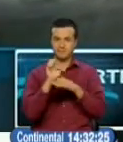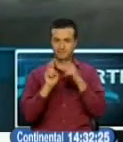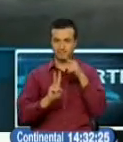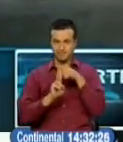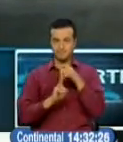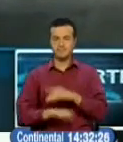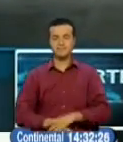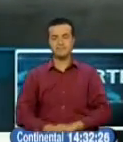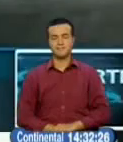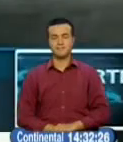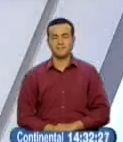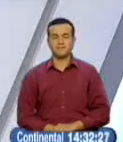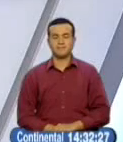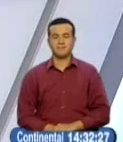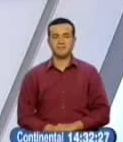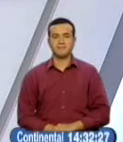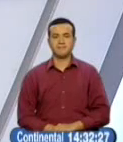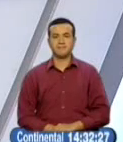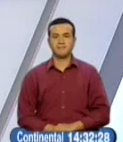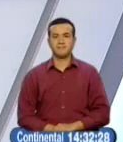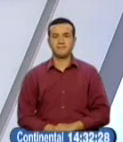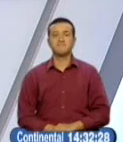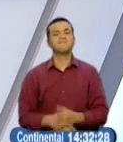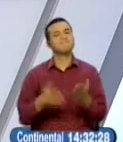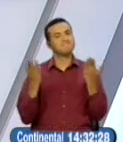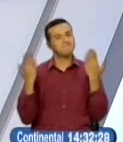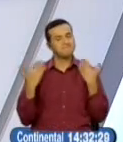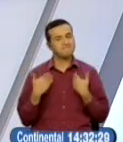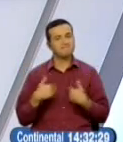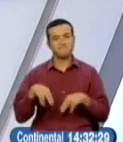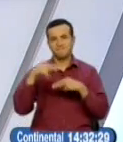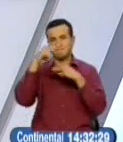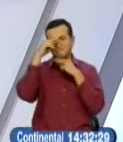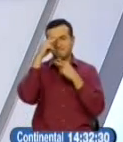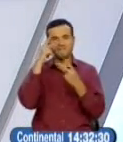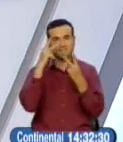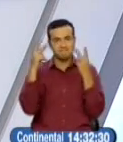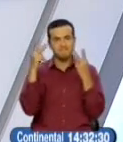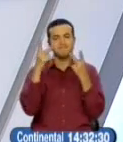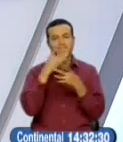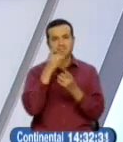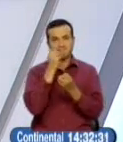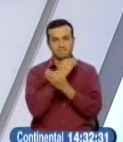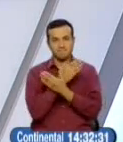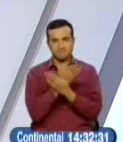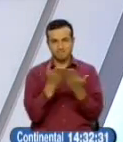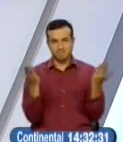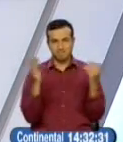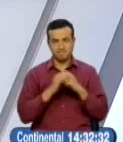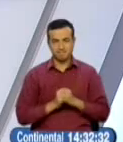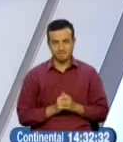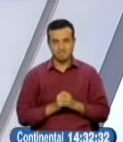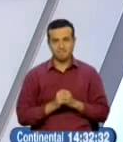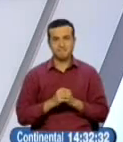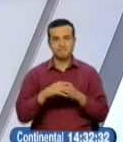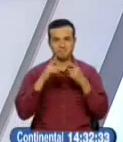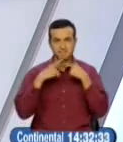Bastida, Ecuador TV. Bien, eso es todo por el momento, amigos televidentes. Un gusto haberles podido acompañar